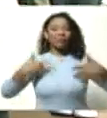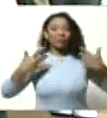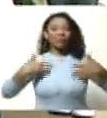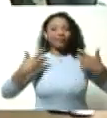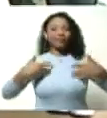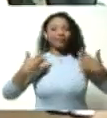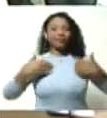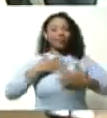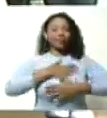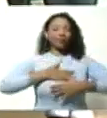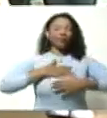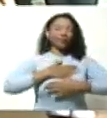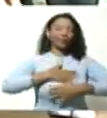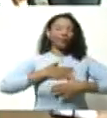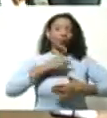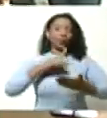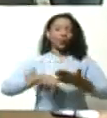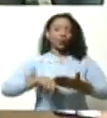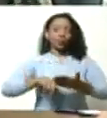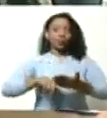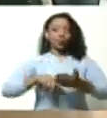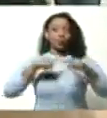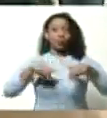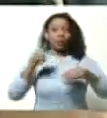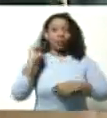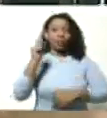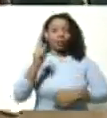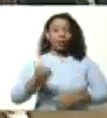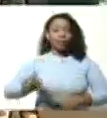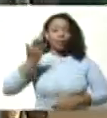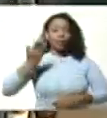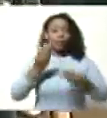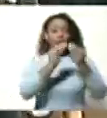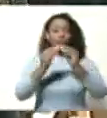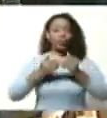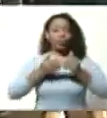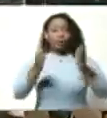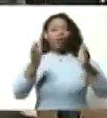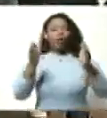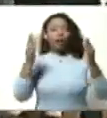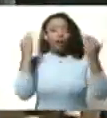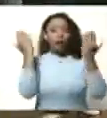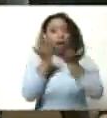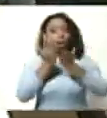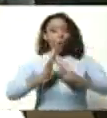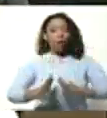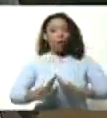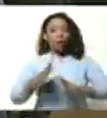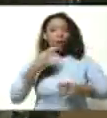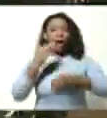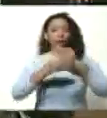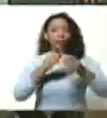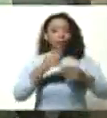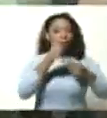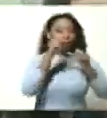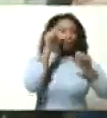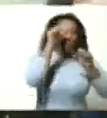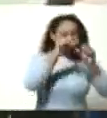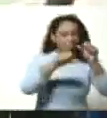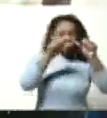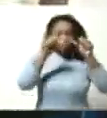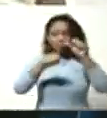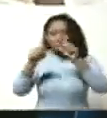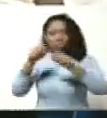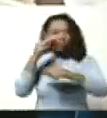la satisfacción de haber cumplido esta tarea tan importante. Estamos iniciando recorrido por las aulas de clase, ya se acerca